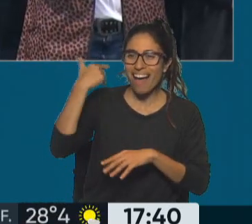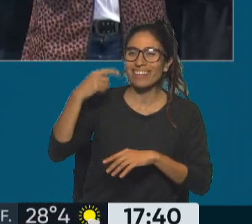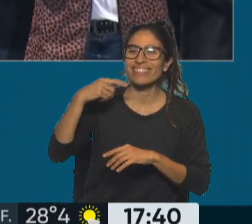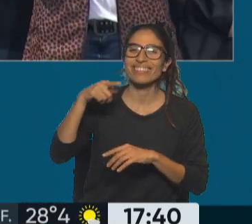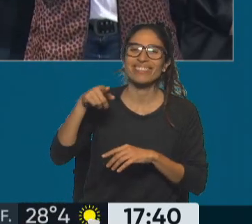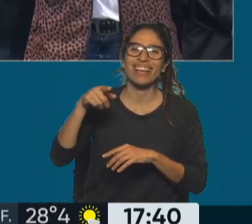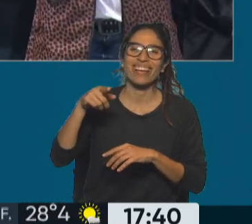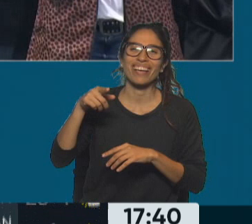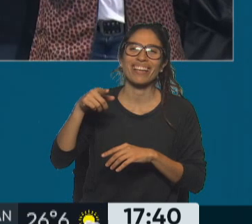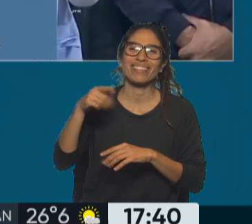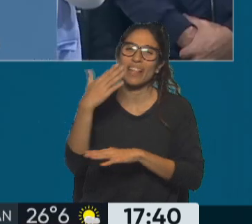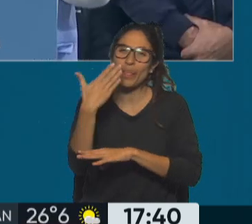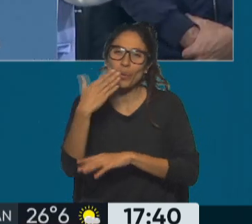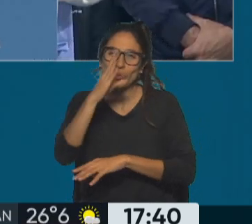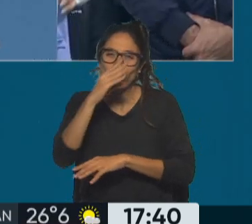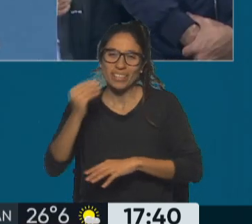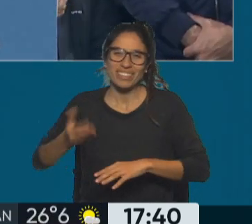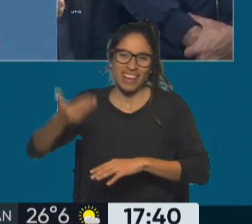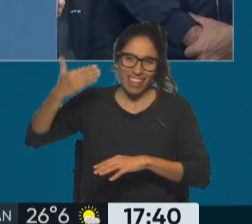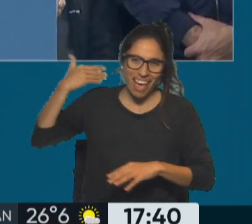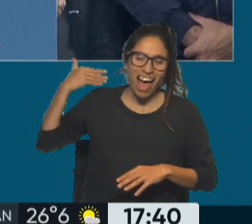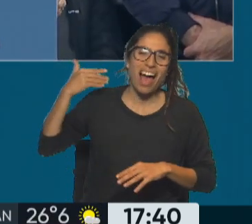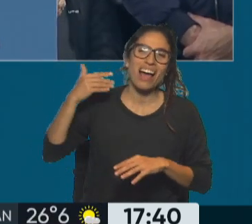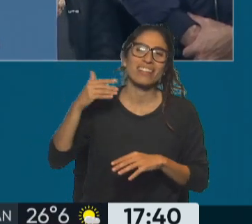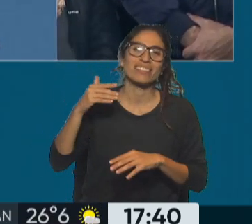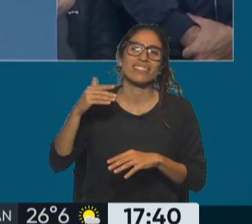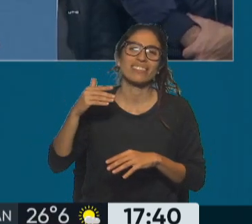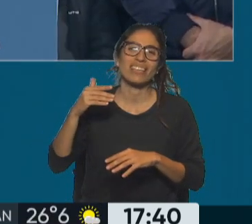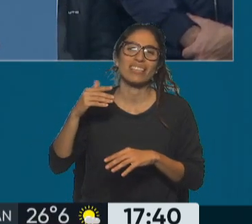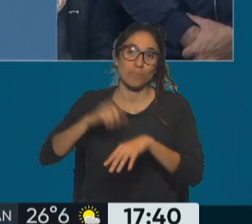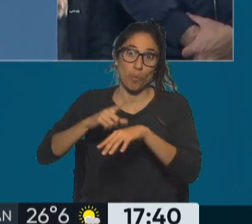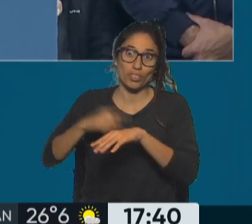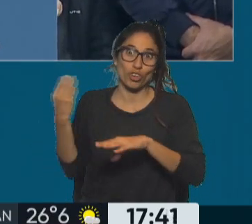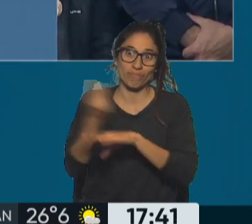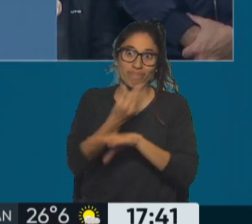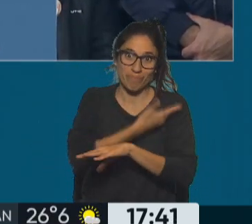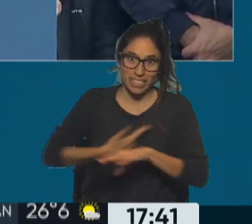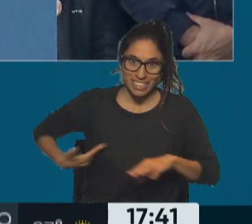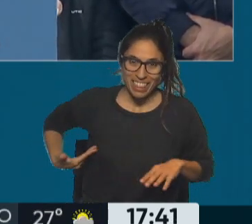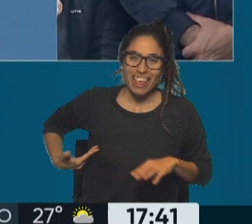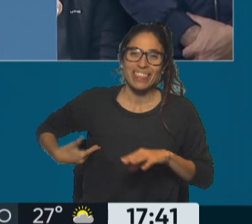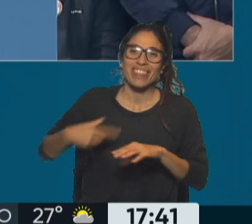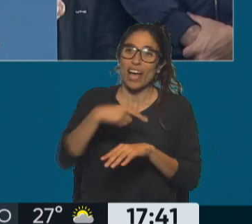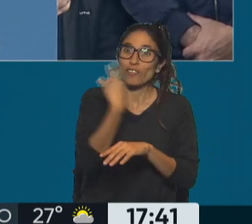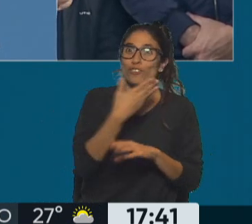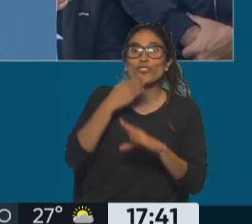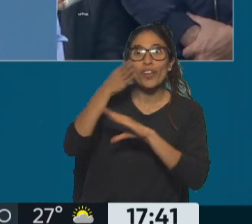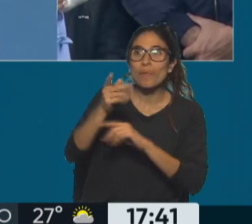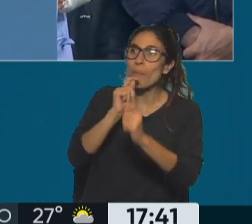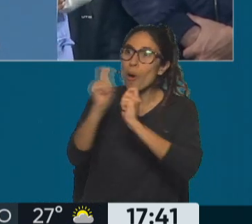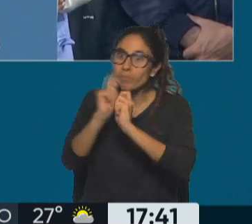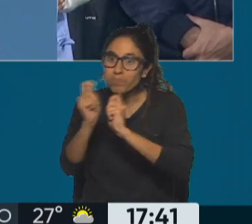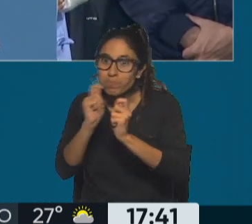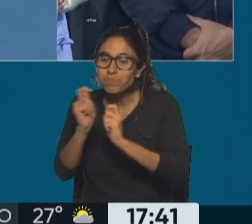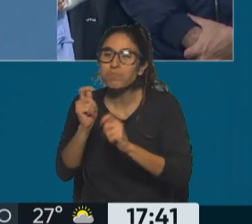o algunas de sus decisiones en materia política durante sus gestiones como presidenta, había como un mito que se creó,